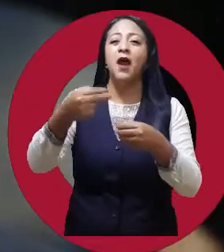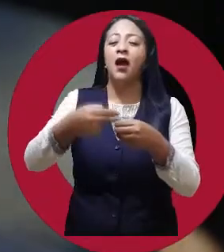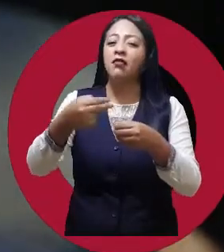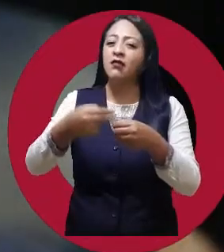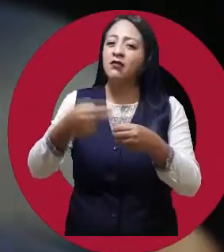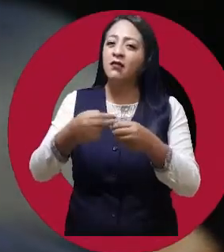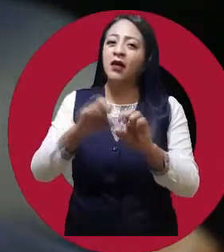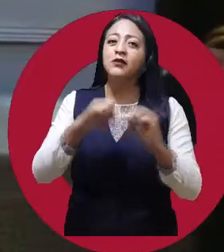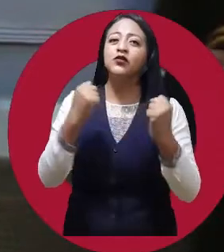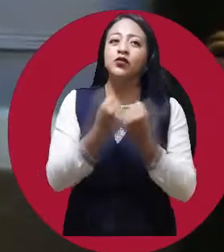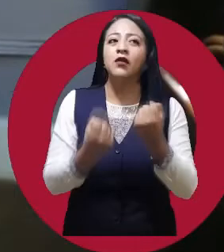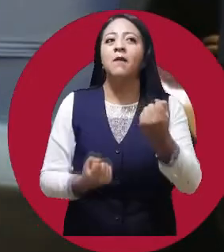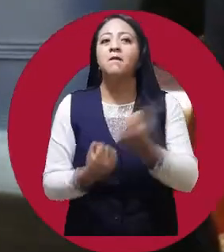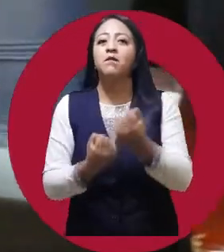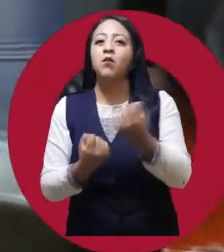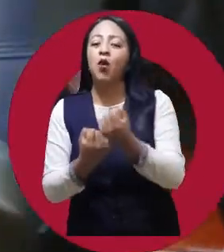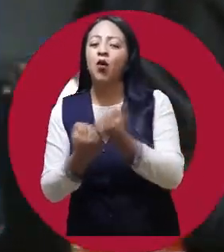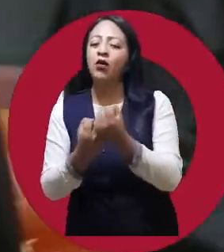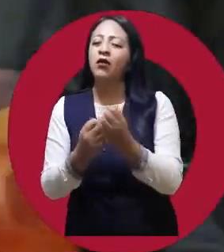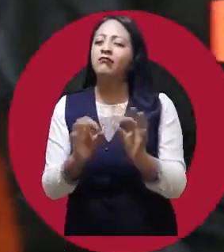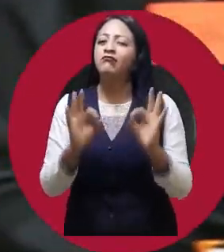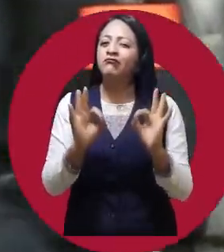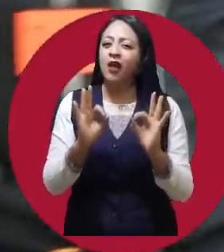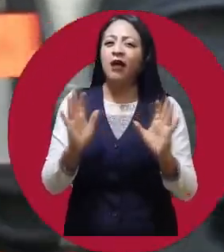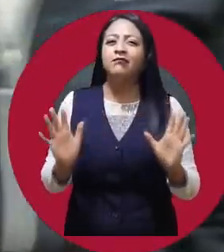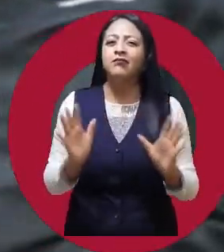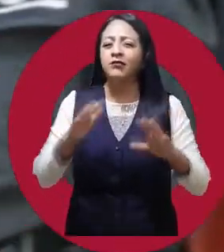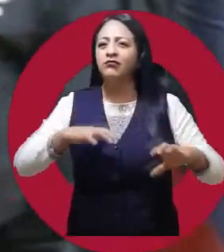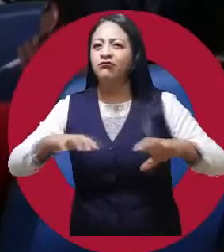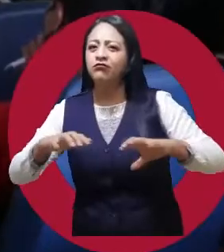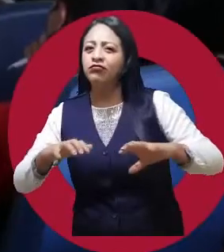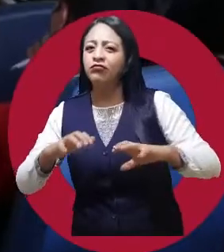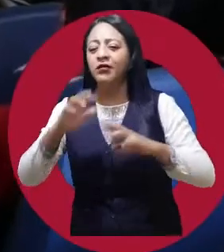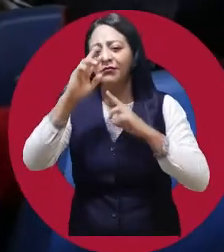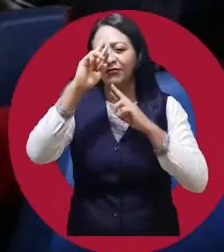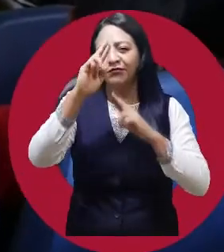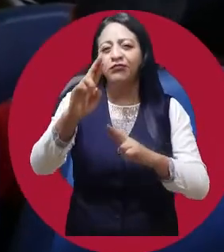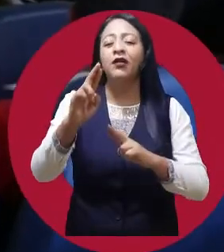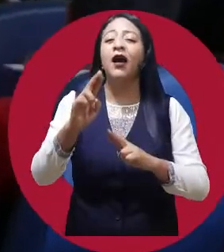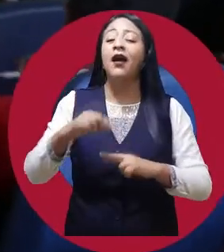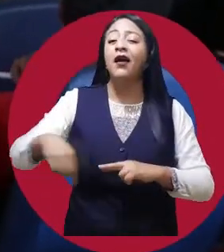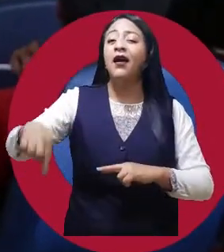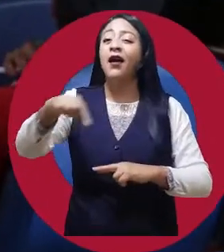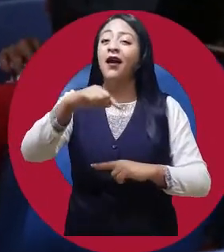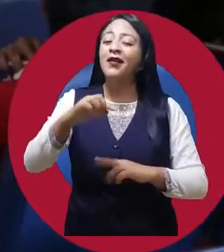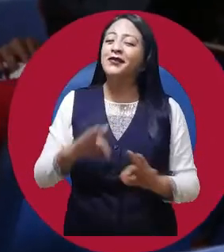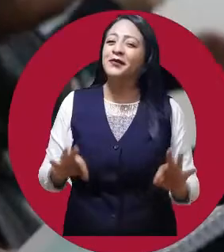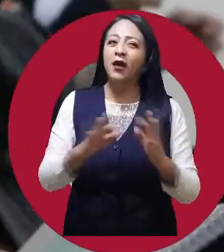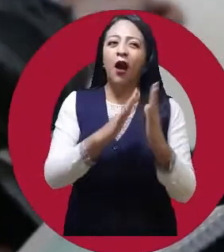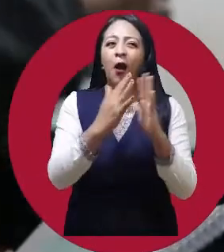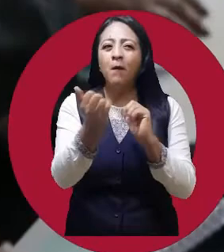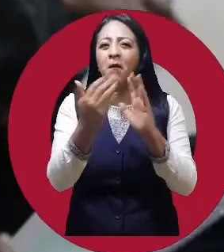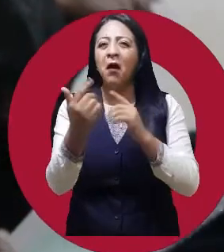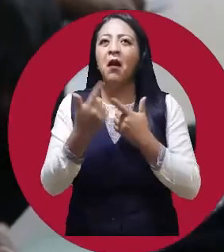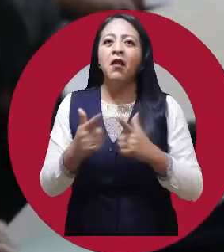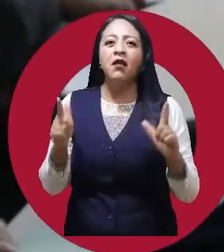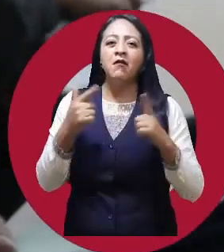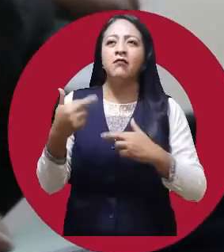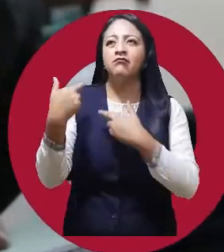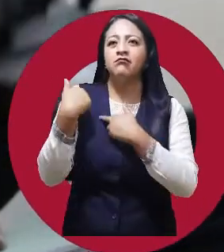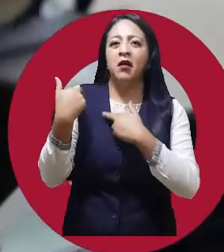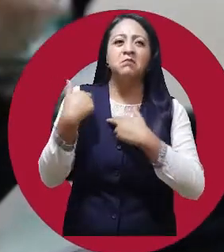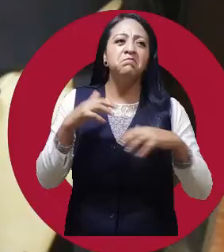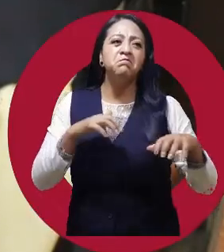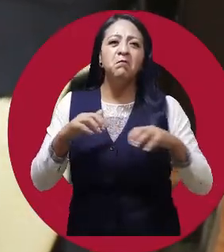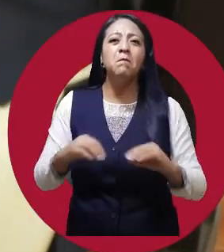participación propositiva para aportar en la construcción de una ciudadanía activa, motivando su reconocimiento y sobre todo para comprenderse y con libertad